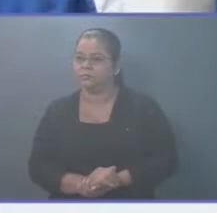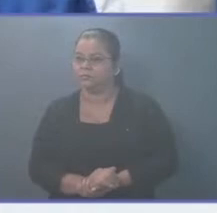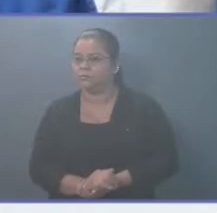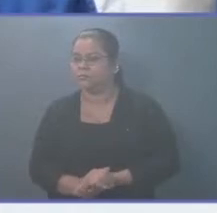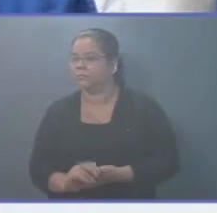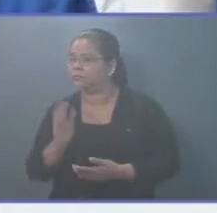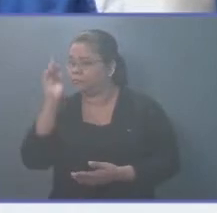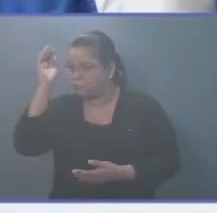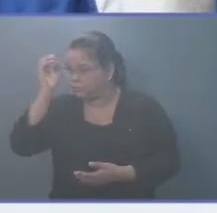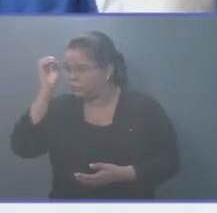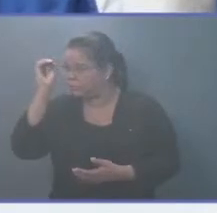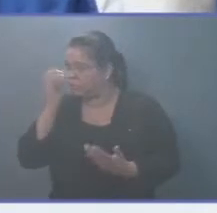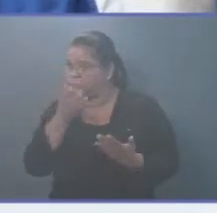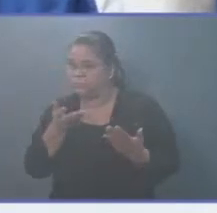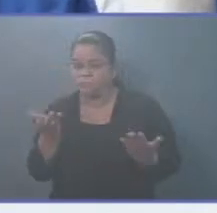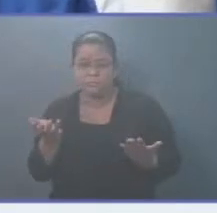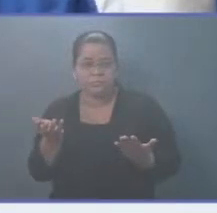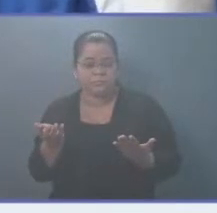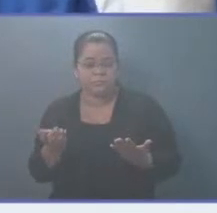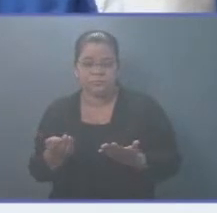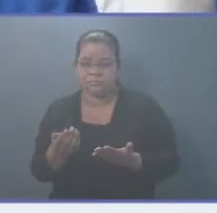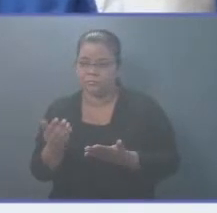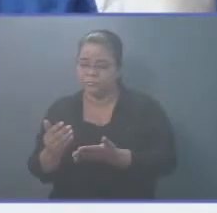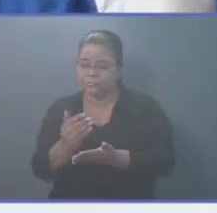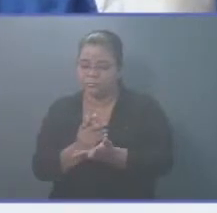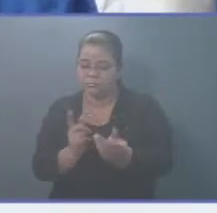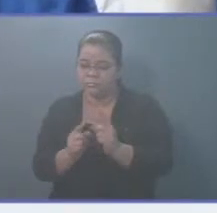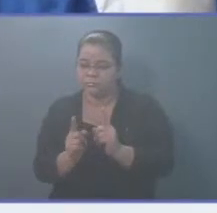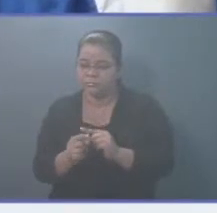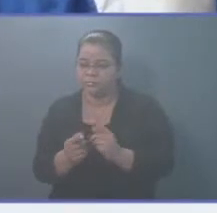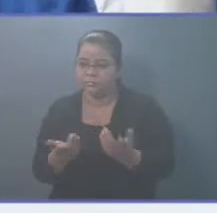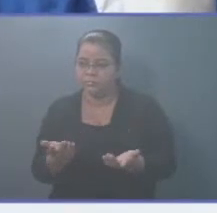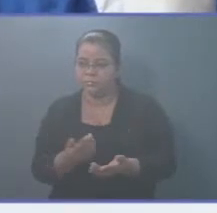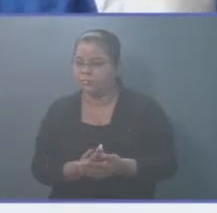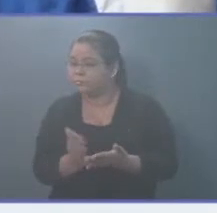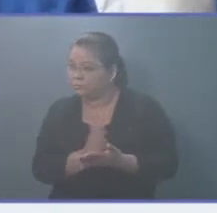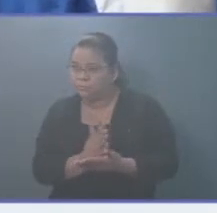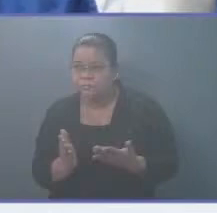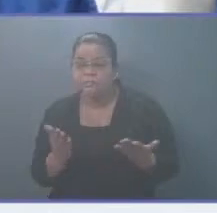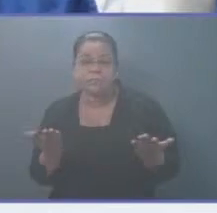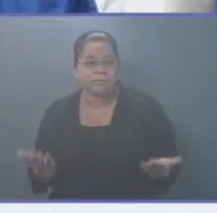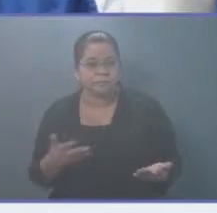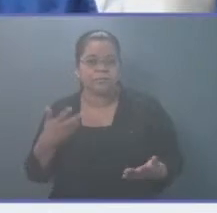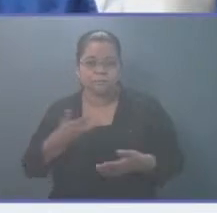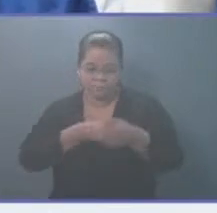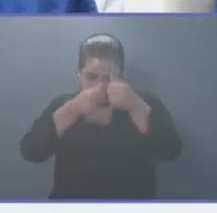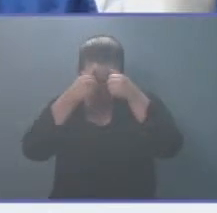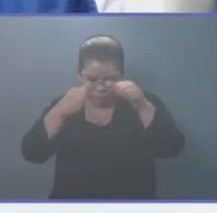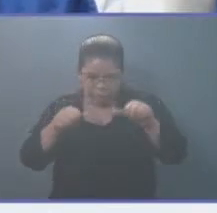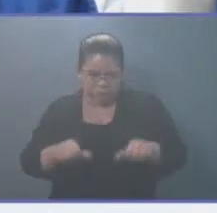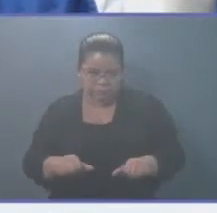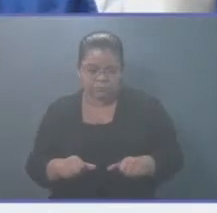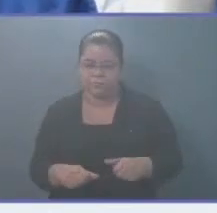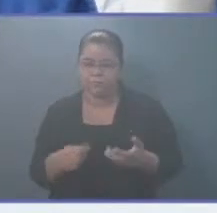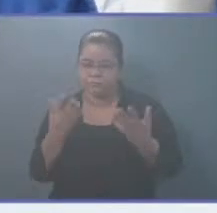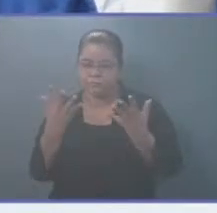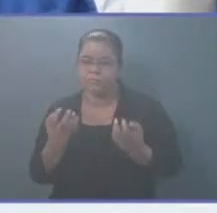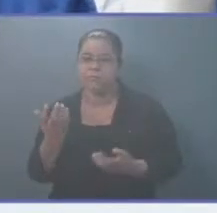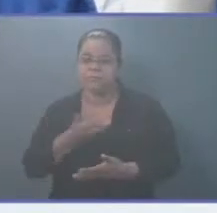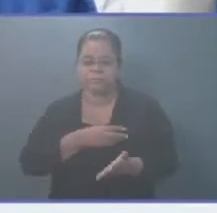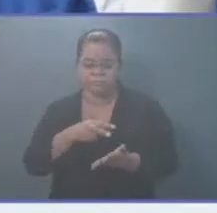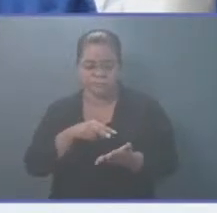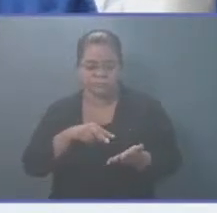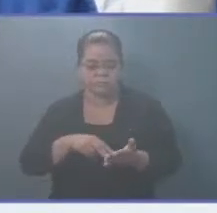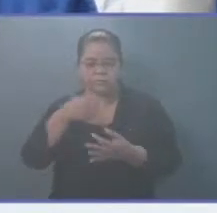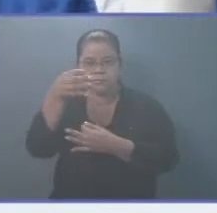¿Alguna modificación u observación a la agenda? Si no la hay, entonces la damos por aprobado y pasaríamos a la lectura y